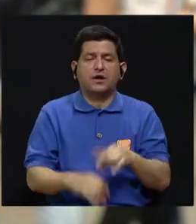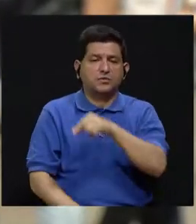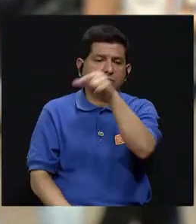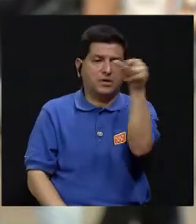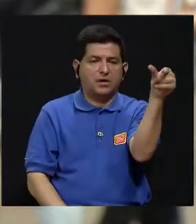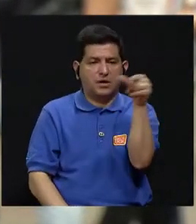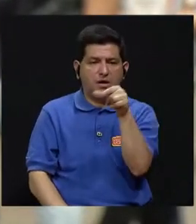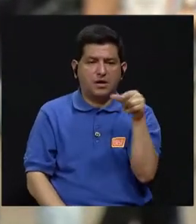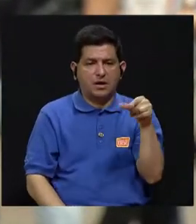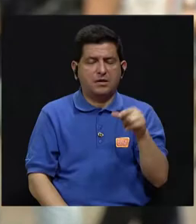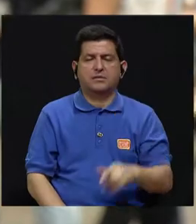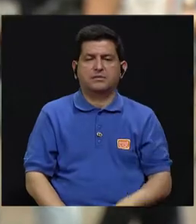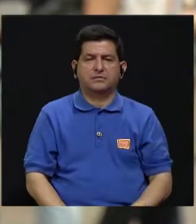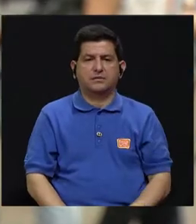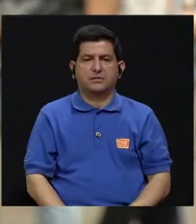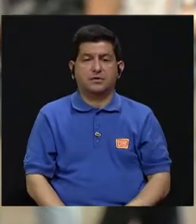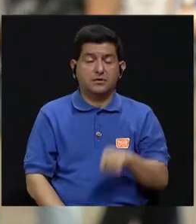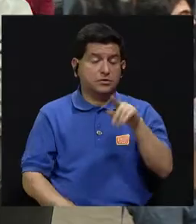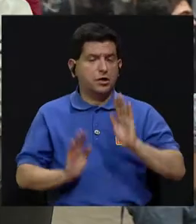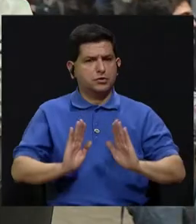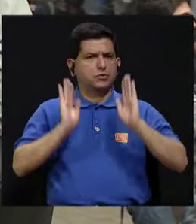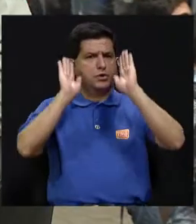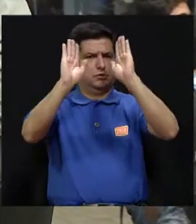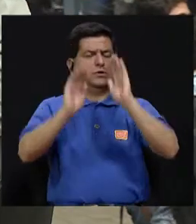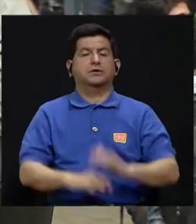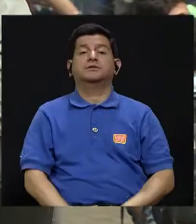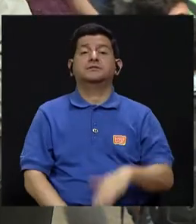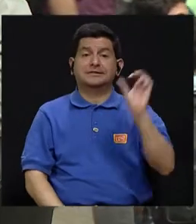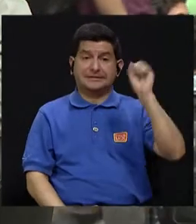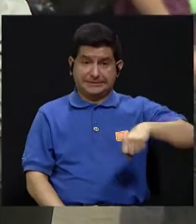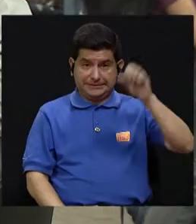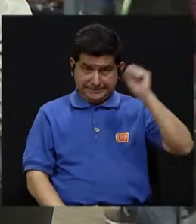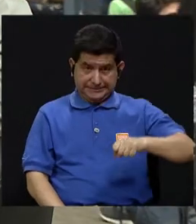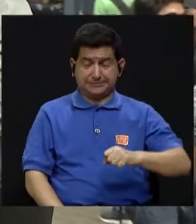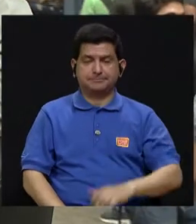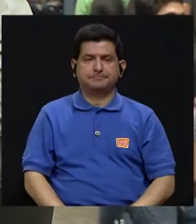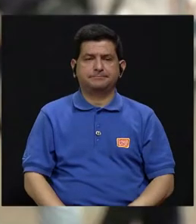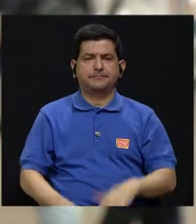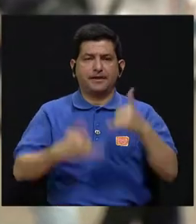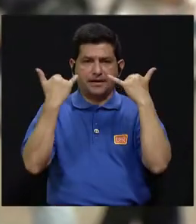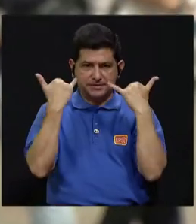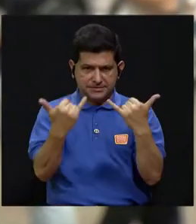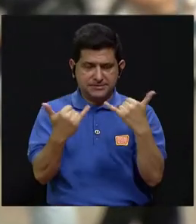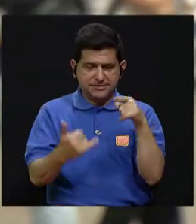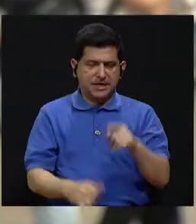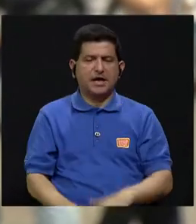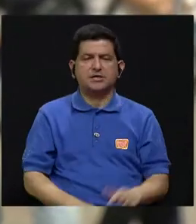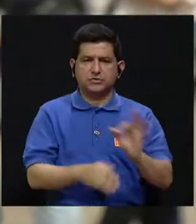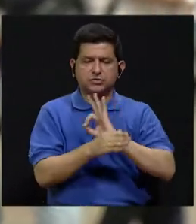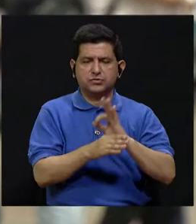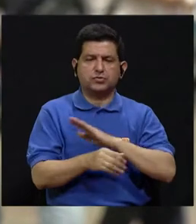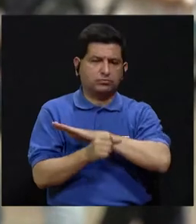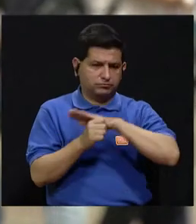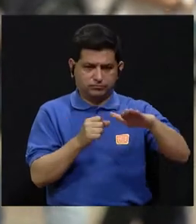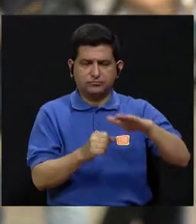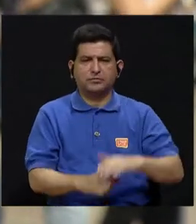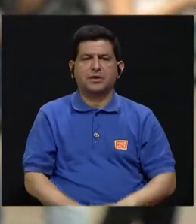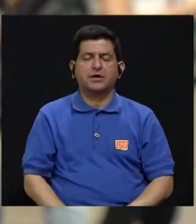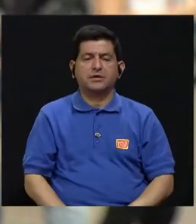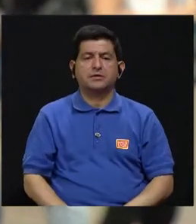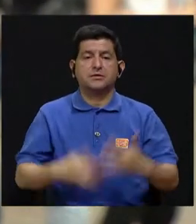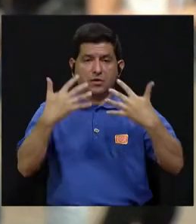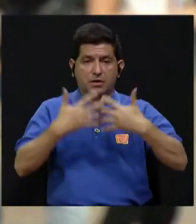a las cuencas hidrográficas de la zona, ¿verdad? Eso sería maravilloso. Sí, es, de hecho, una vez que ya esté a pleno funcionamiento, va a